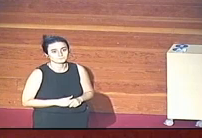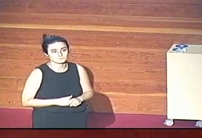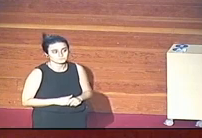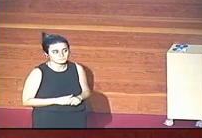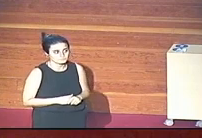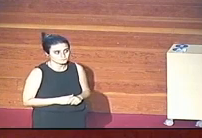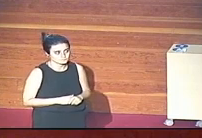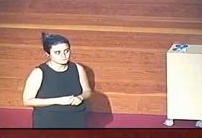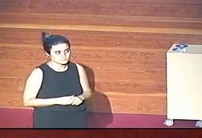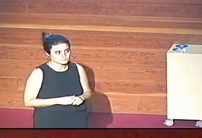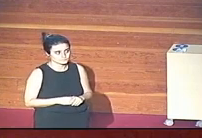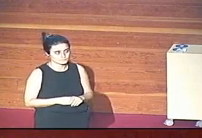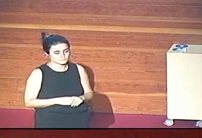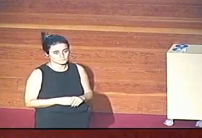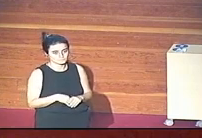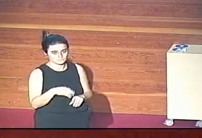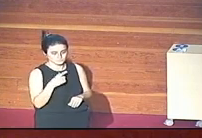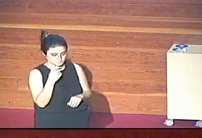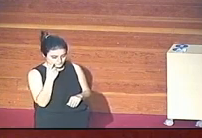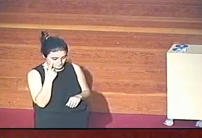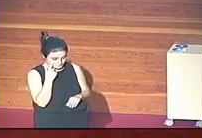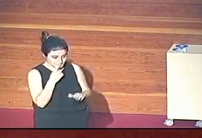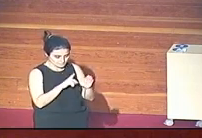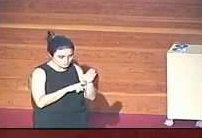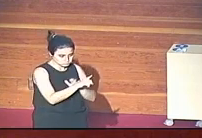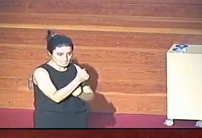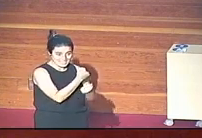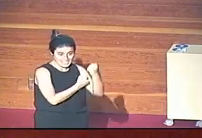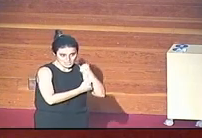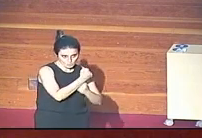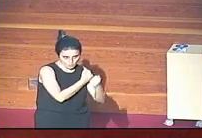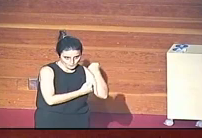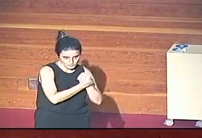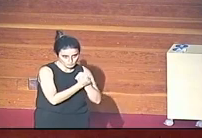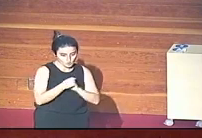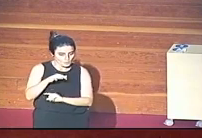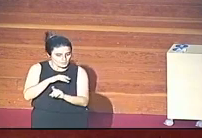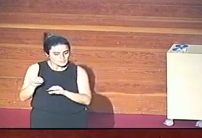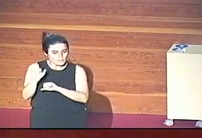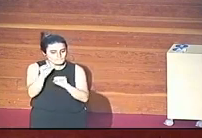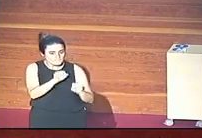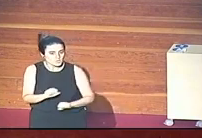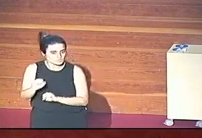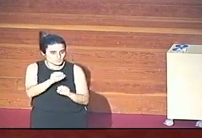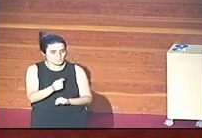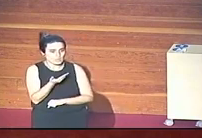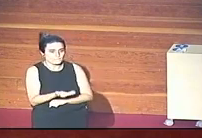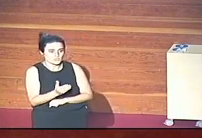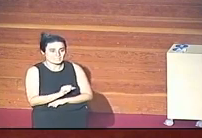si los valores económicos y el crecimiento económico era más importante que la protección del medio ambiente y ya había